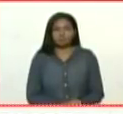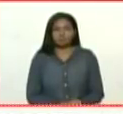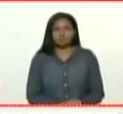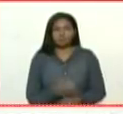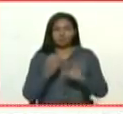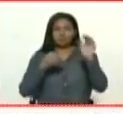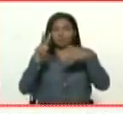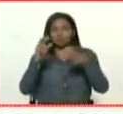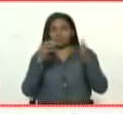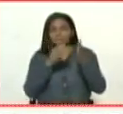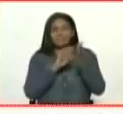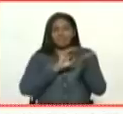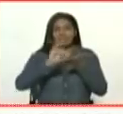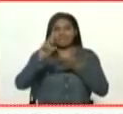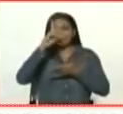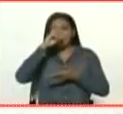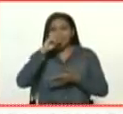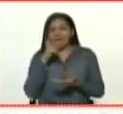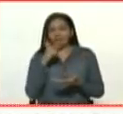créditos en el año.